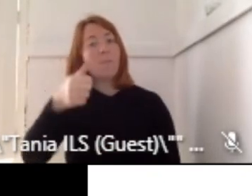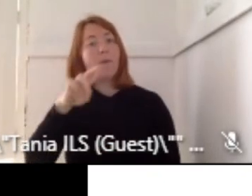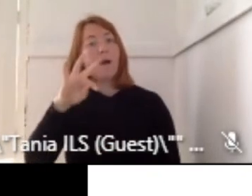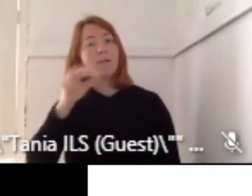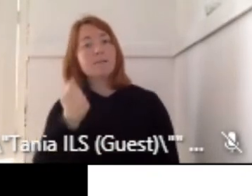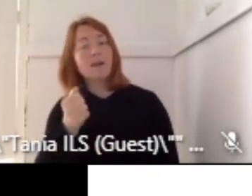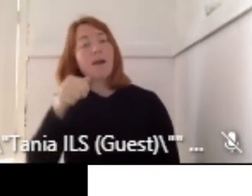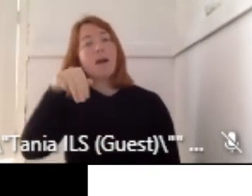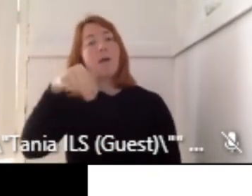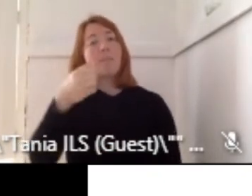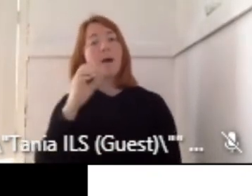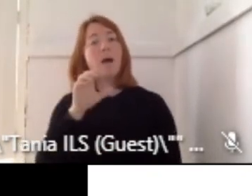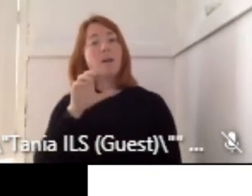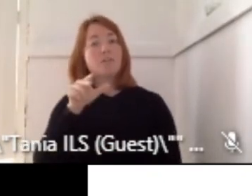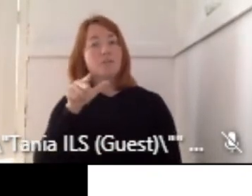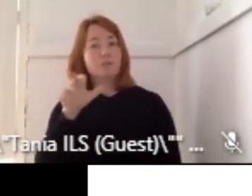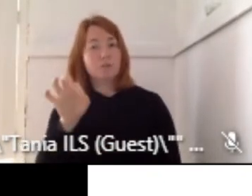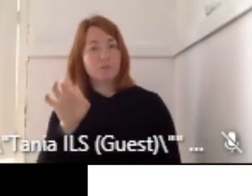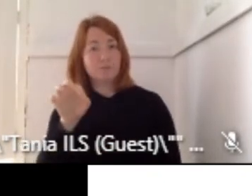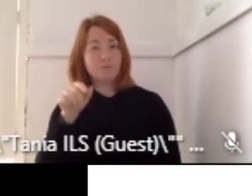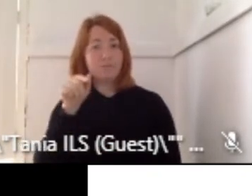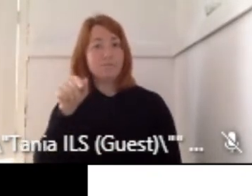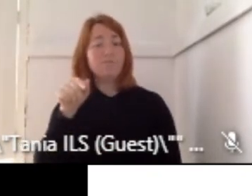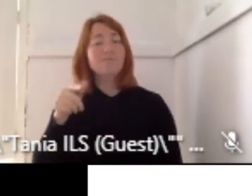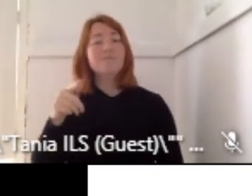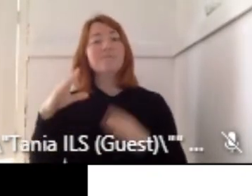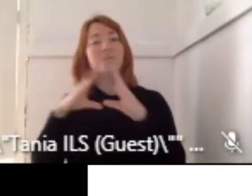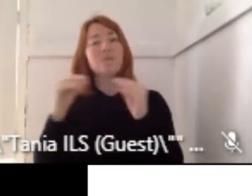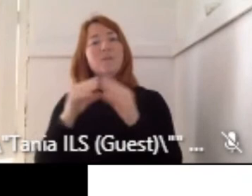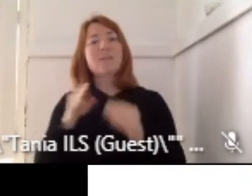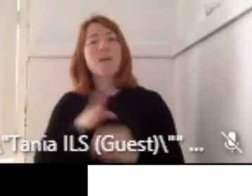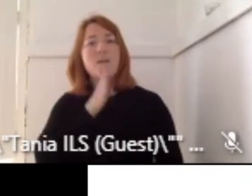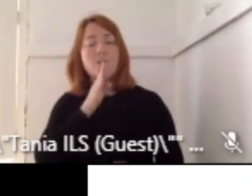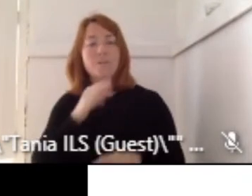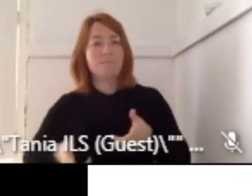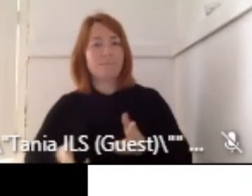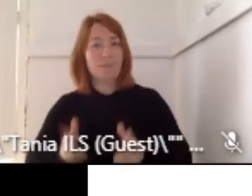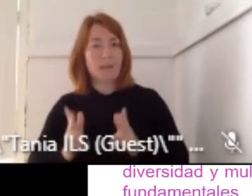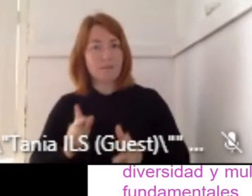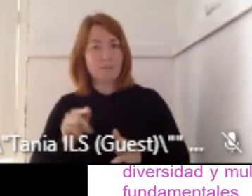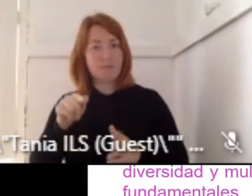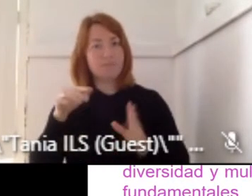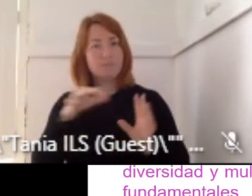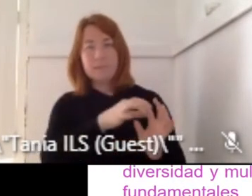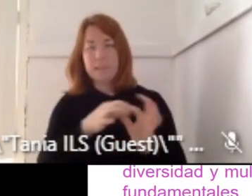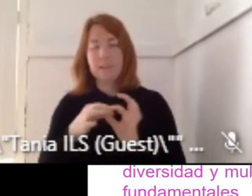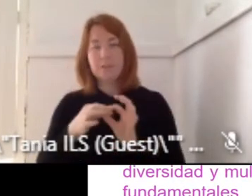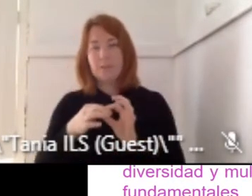Vasco, y donde podemos encontrar todo lo relacionado con Mujer y Ciencia.